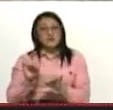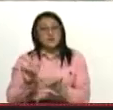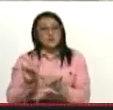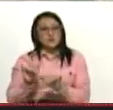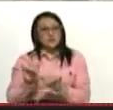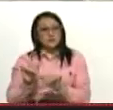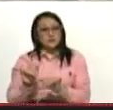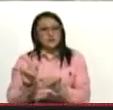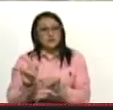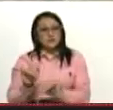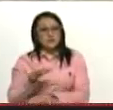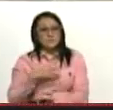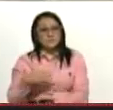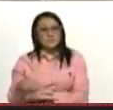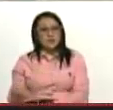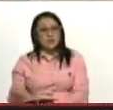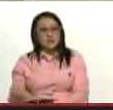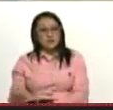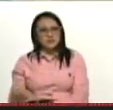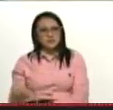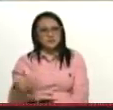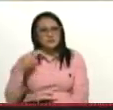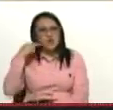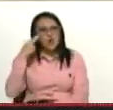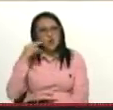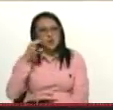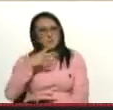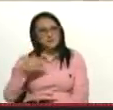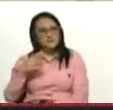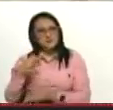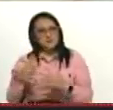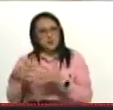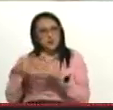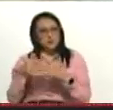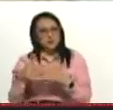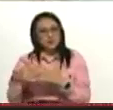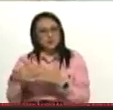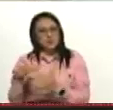en febrero de 2015 con su declaración